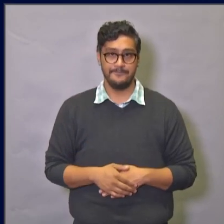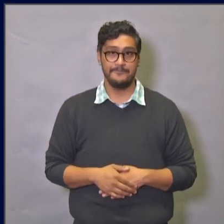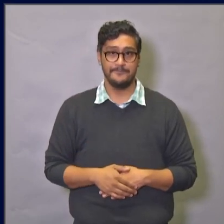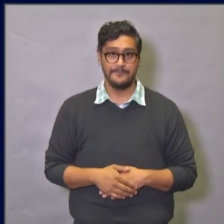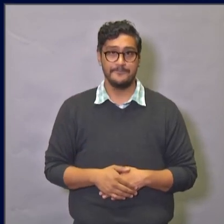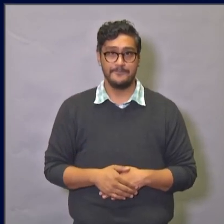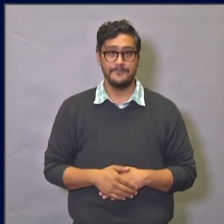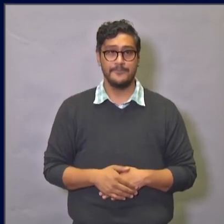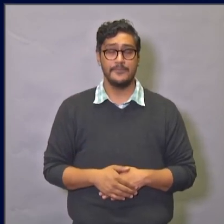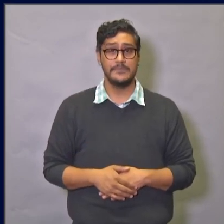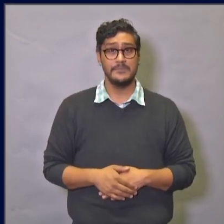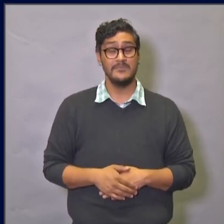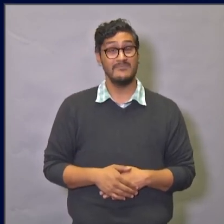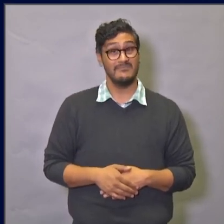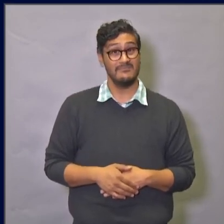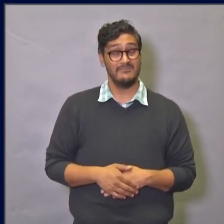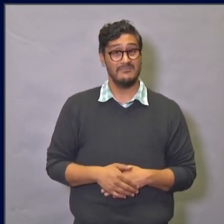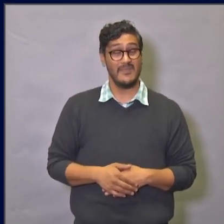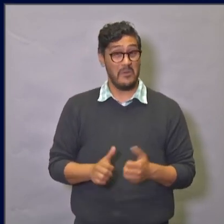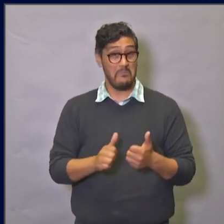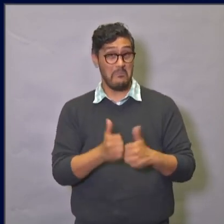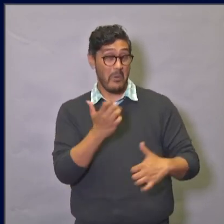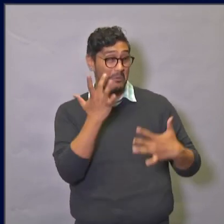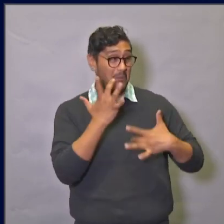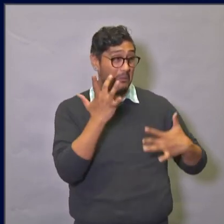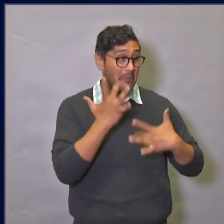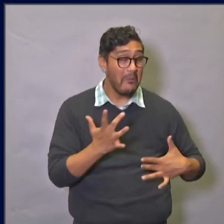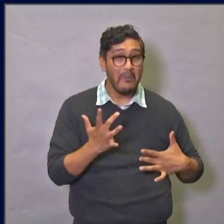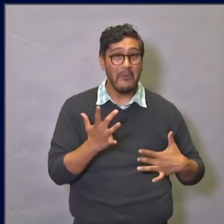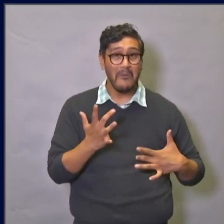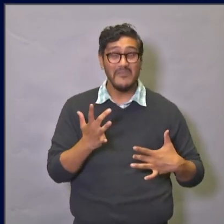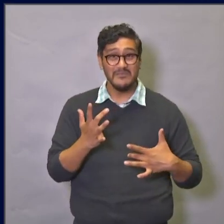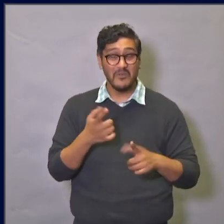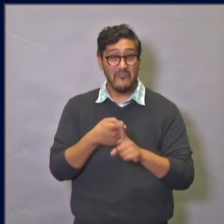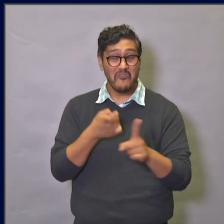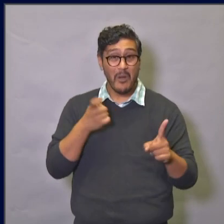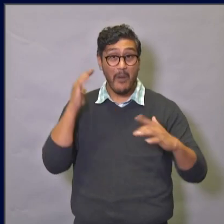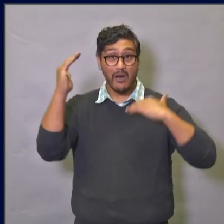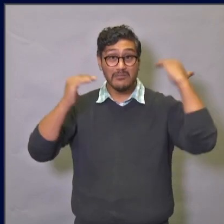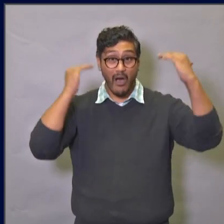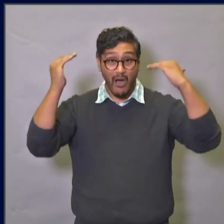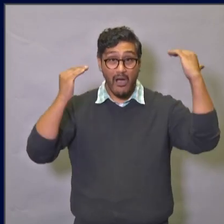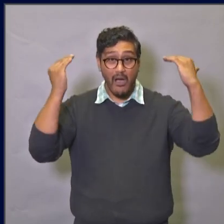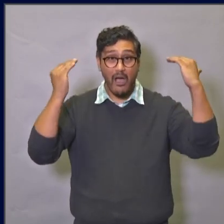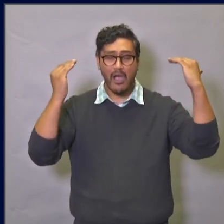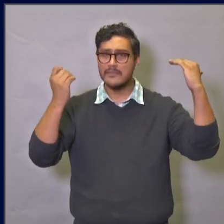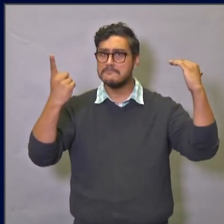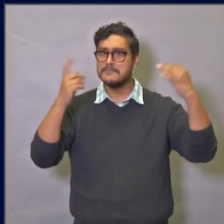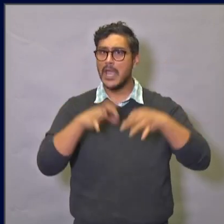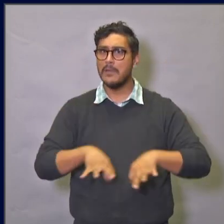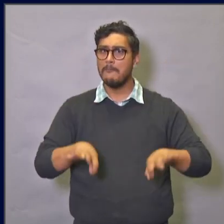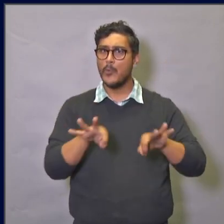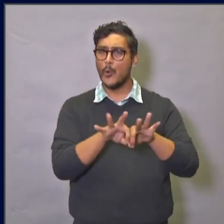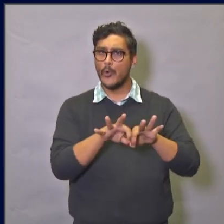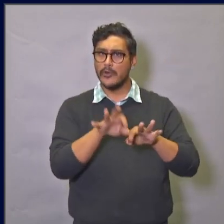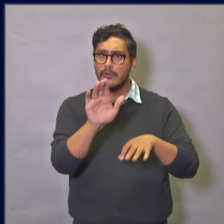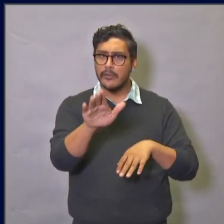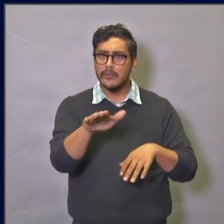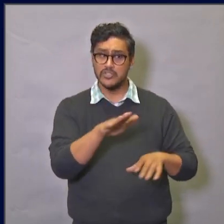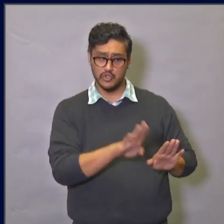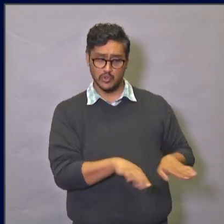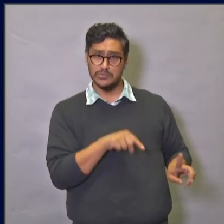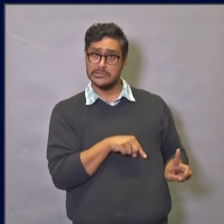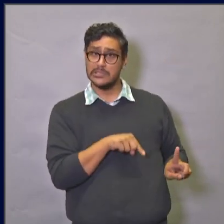Y aunque la mayoría de los casos y enfermedades son entre adultos, es importante recordar que los niños también corren